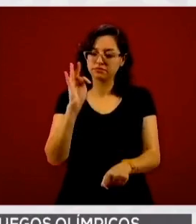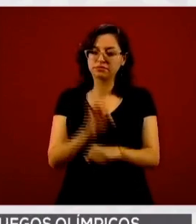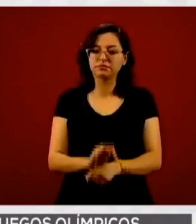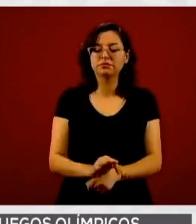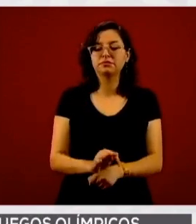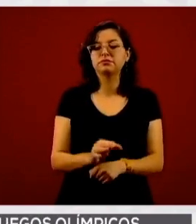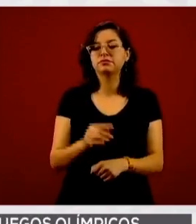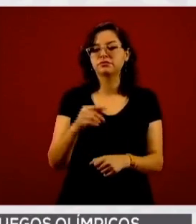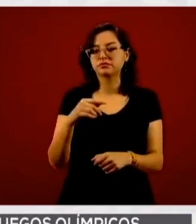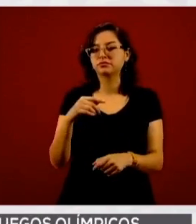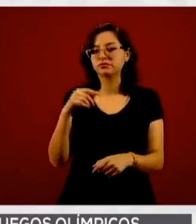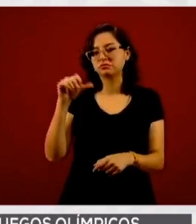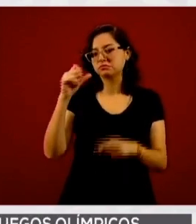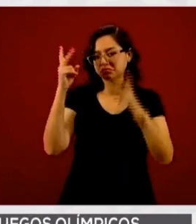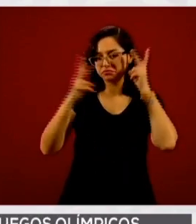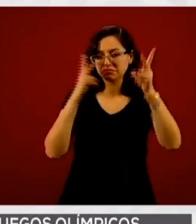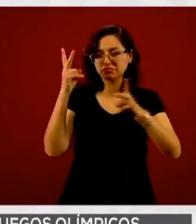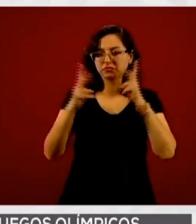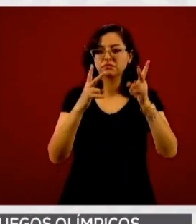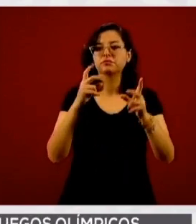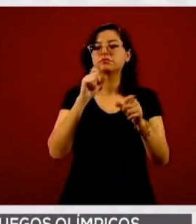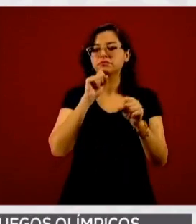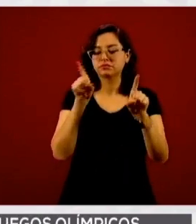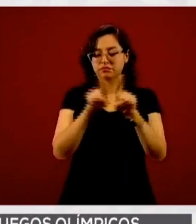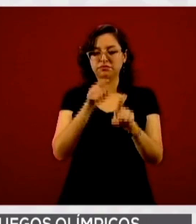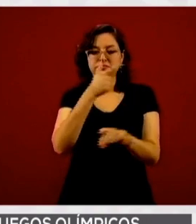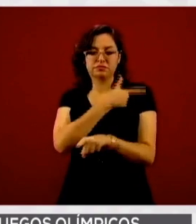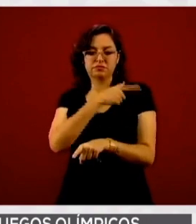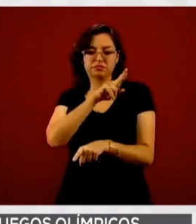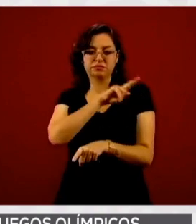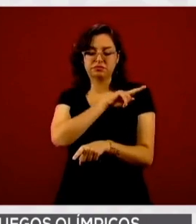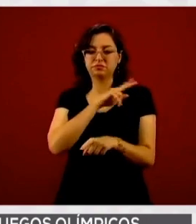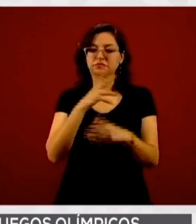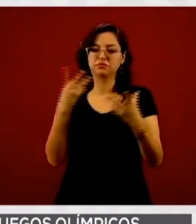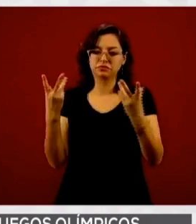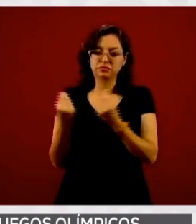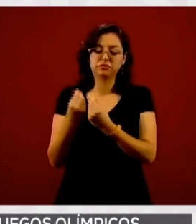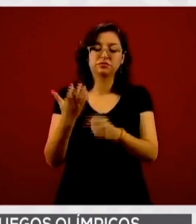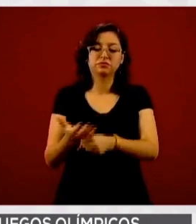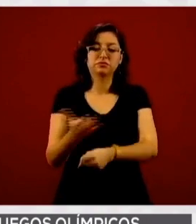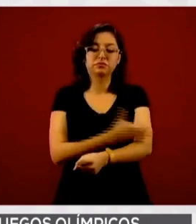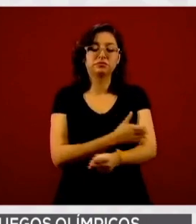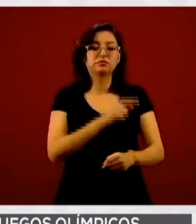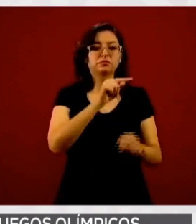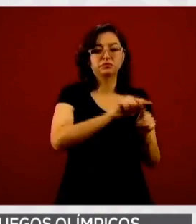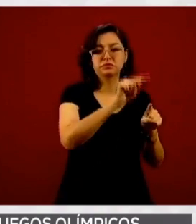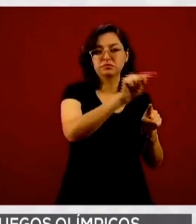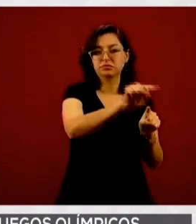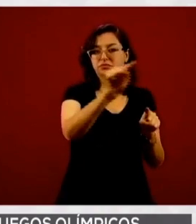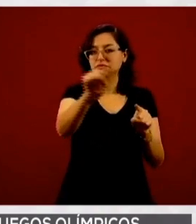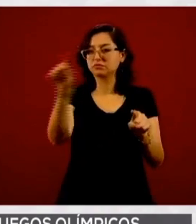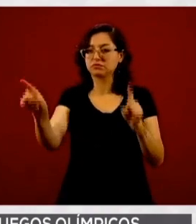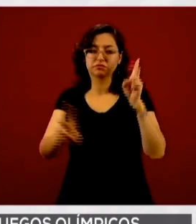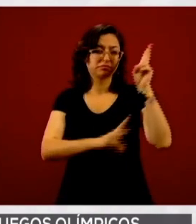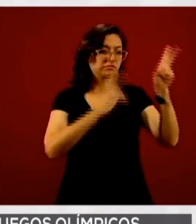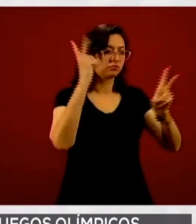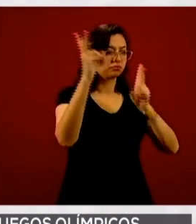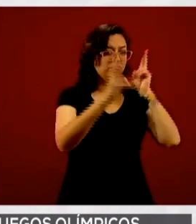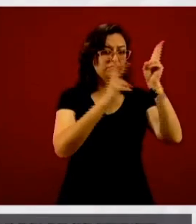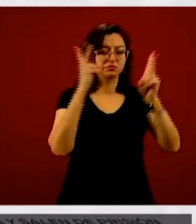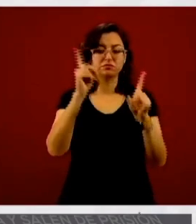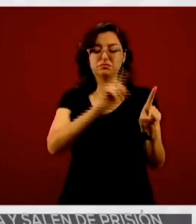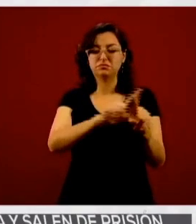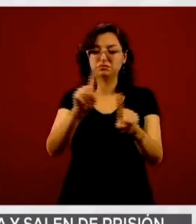este y en otros operativos de la Guardia Nacional, donde visitamos varias gasolineras en los estados